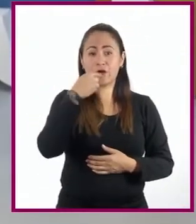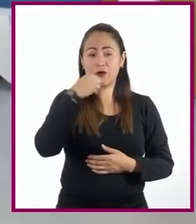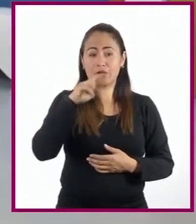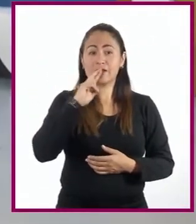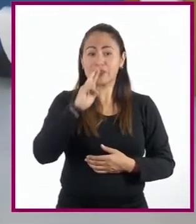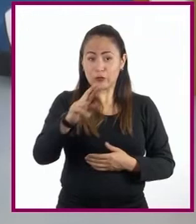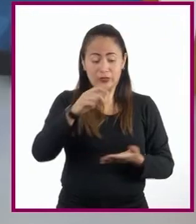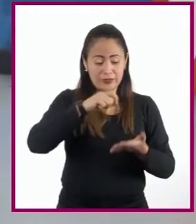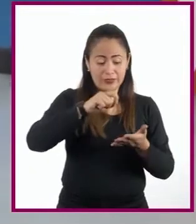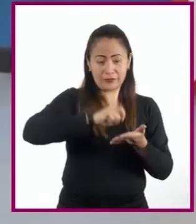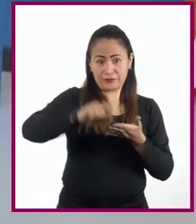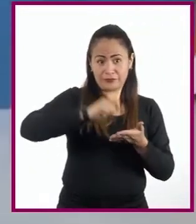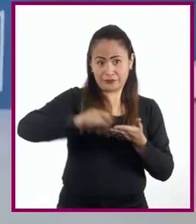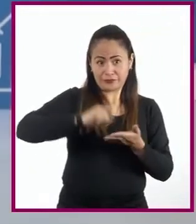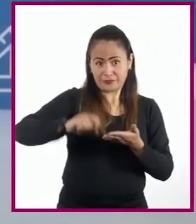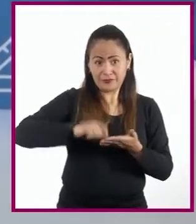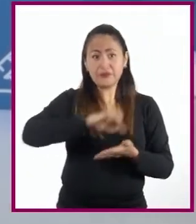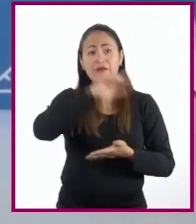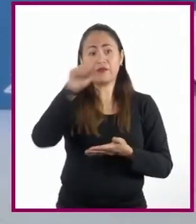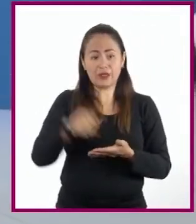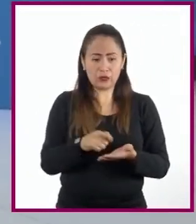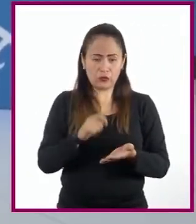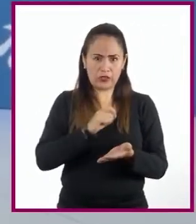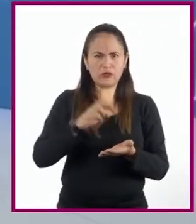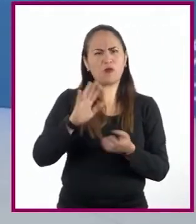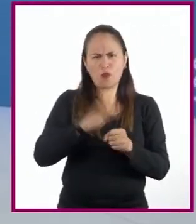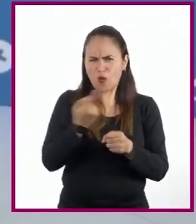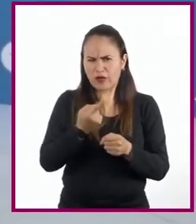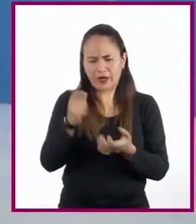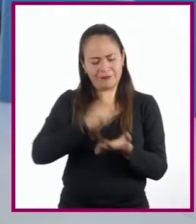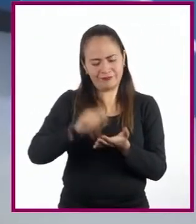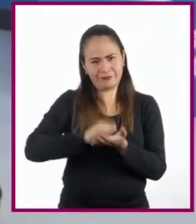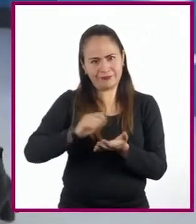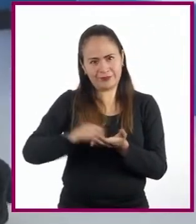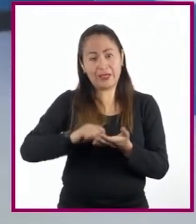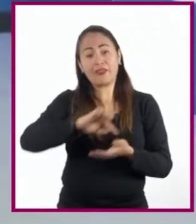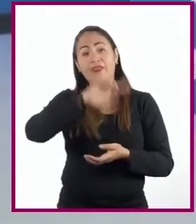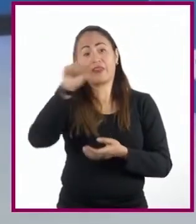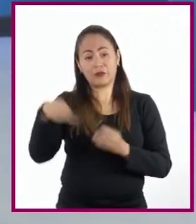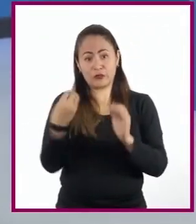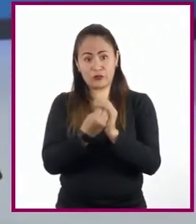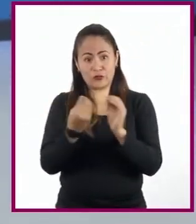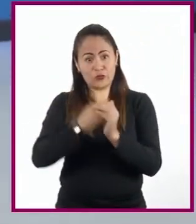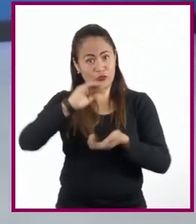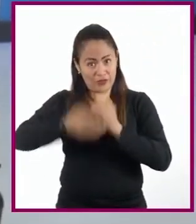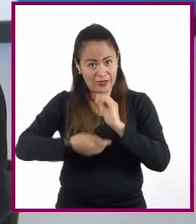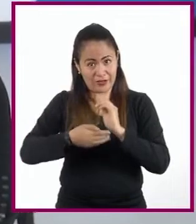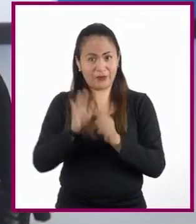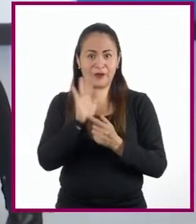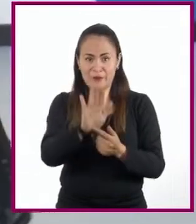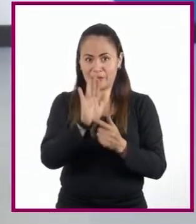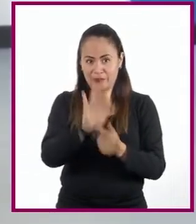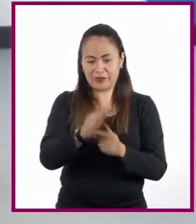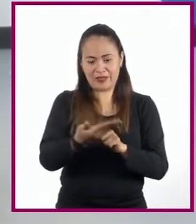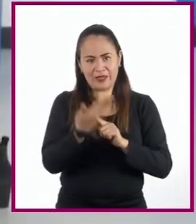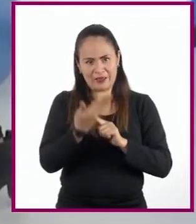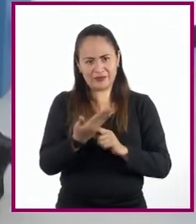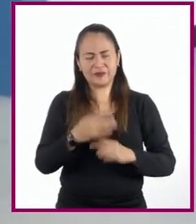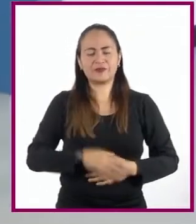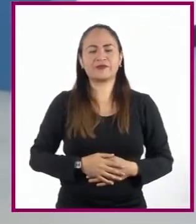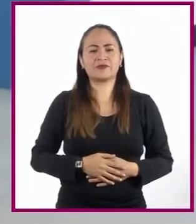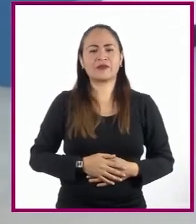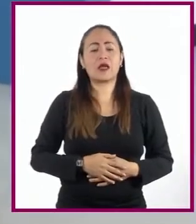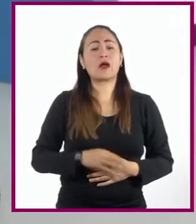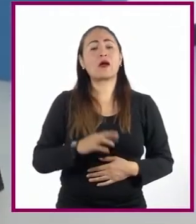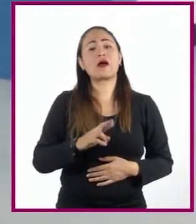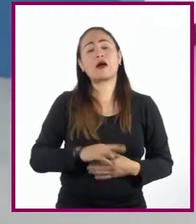respuestas y sus argumentos para que a lo largo de la sesión los validemos y los enriquezcamos. Antes de proponer las respuestas a